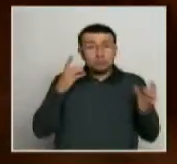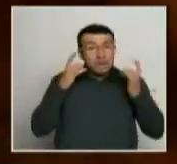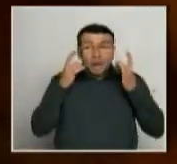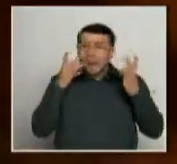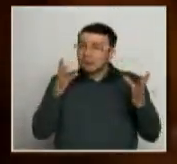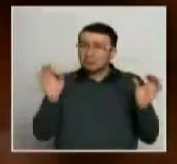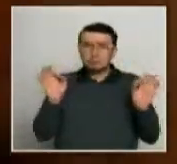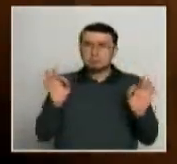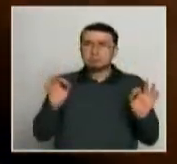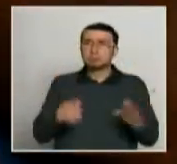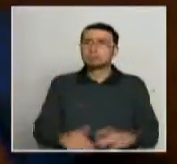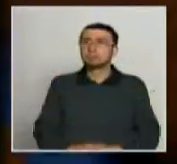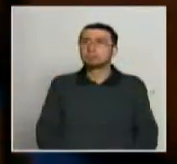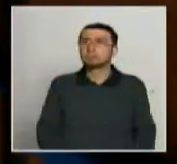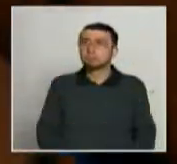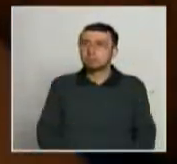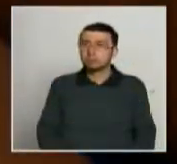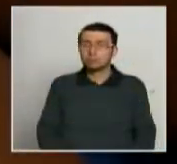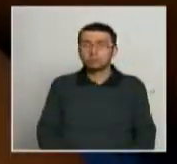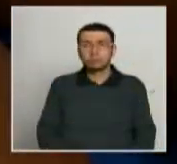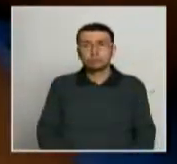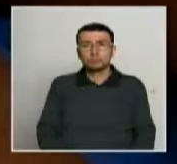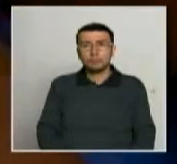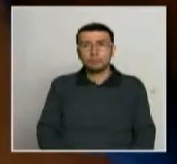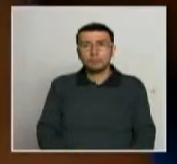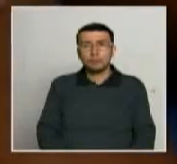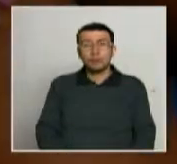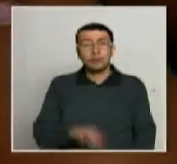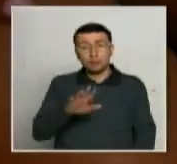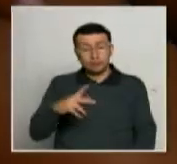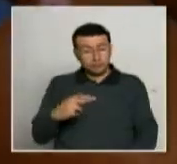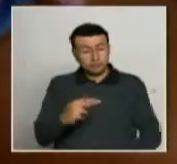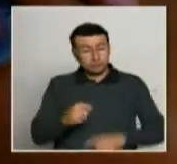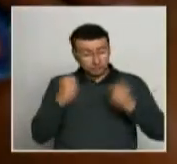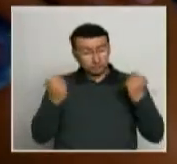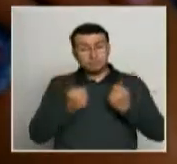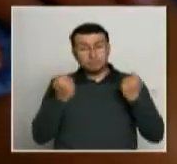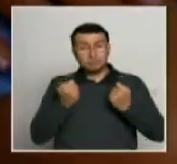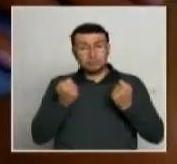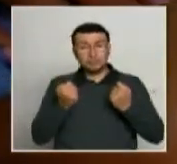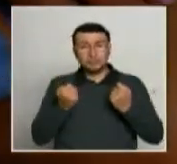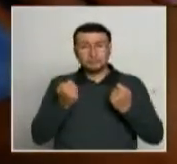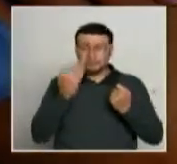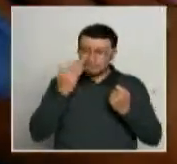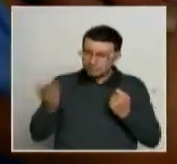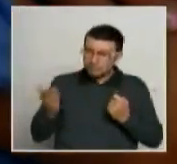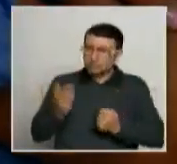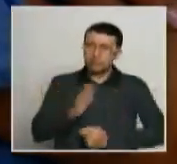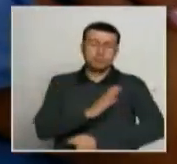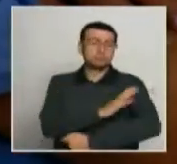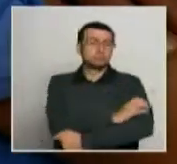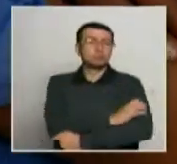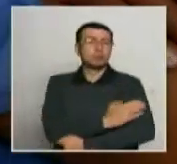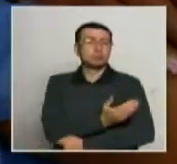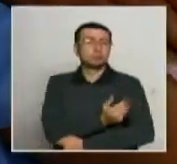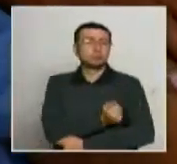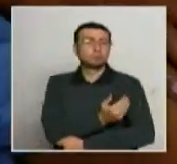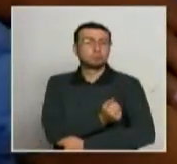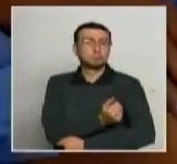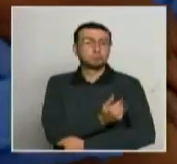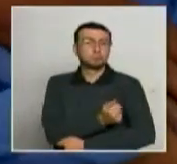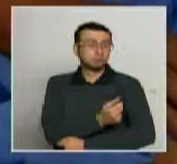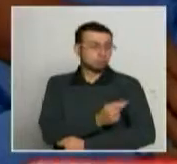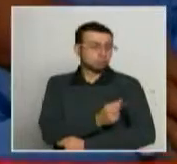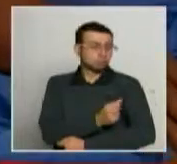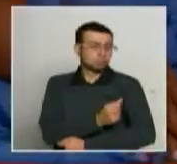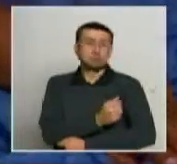pues. Bueno, mientras vamos a este corte de comerciales, nosotros le vamos a tomar la presión arterial bilateral, le vamos a